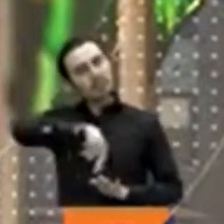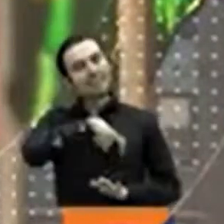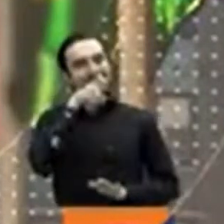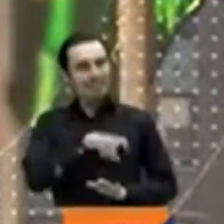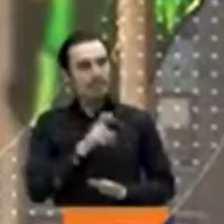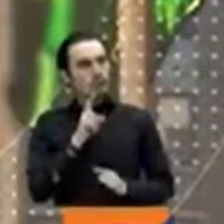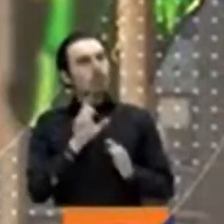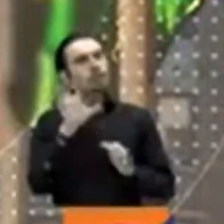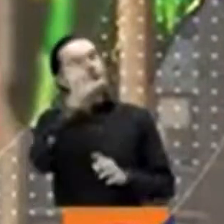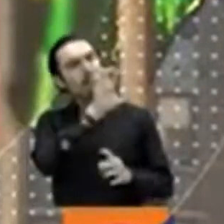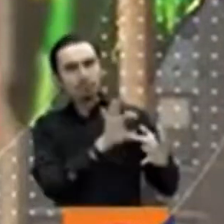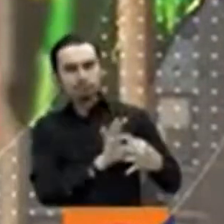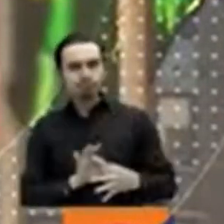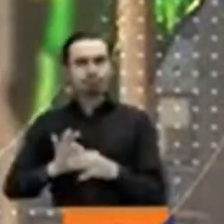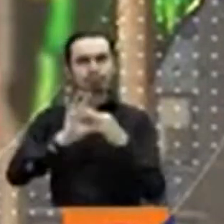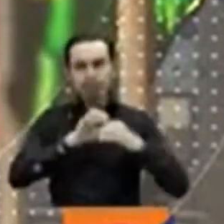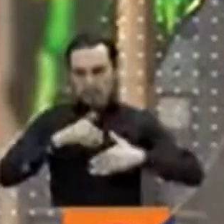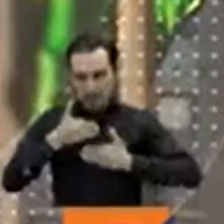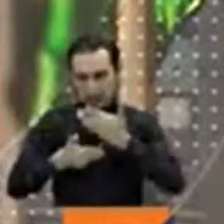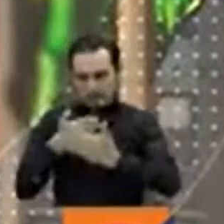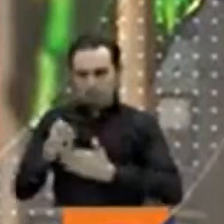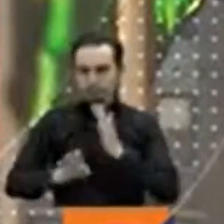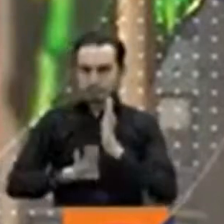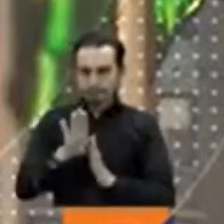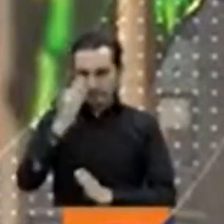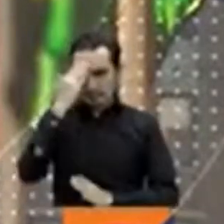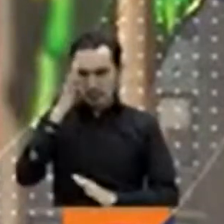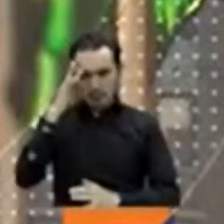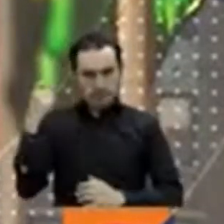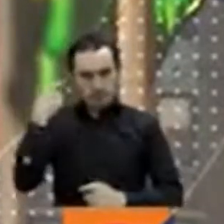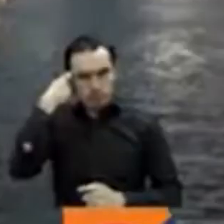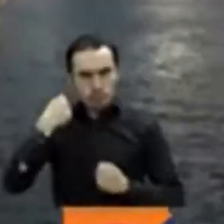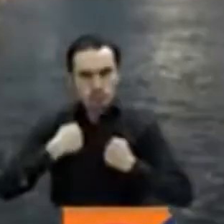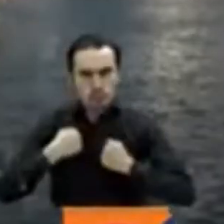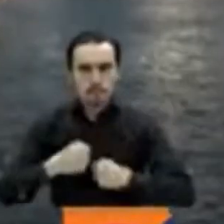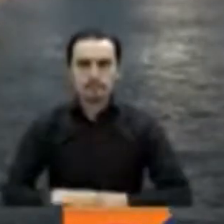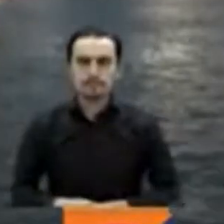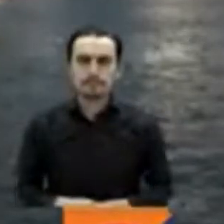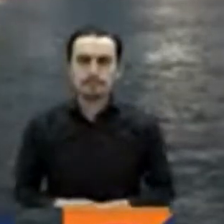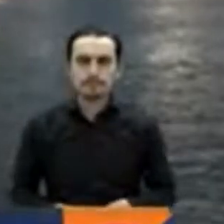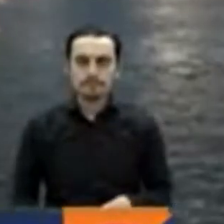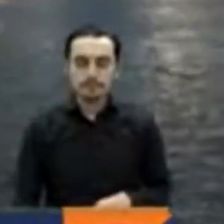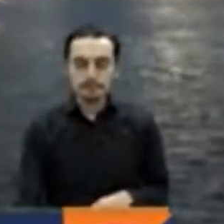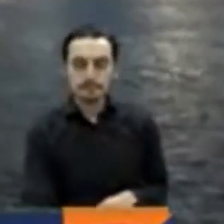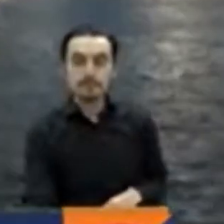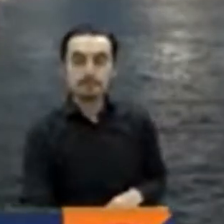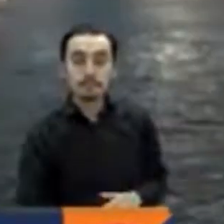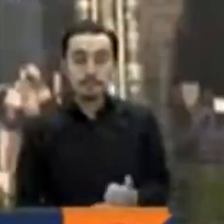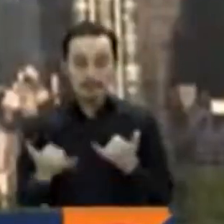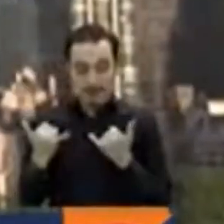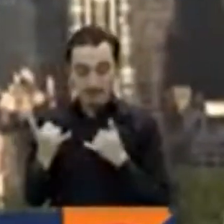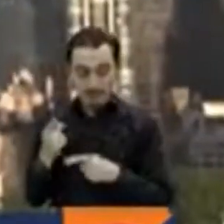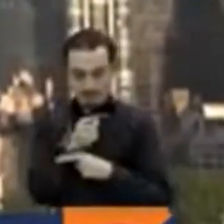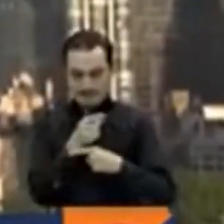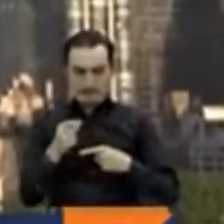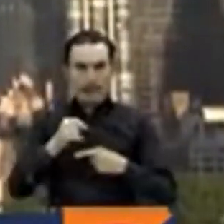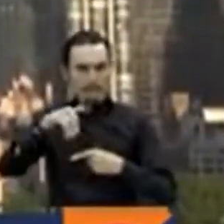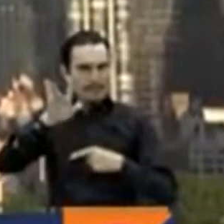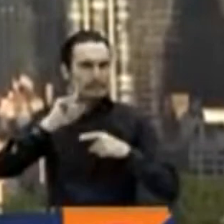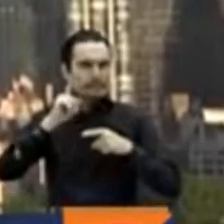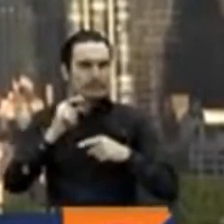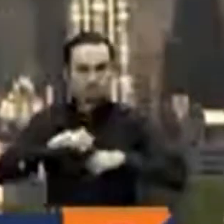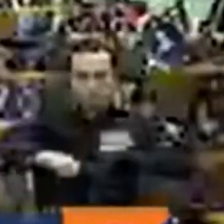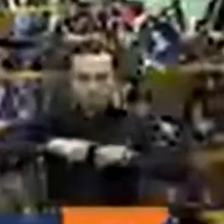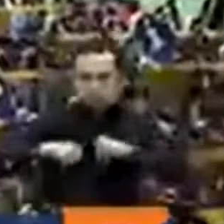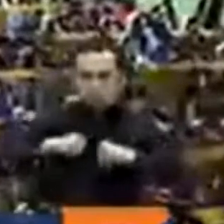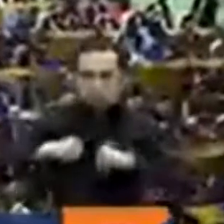clave para afrontar los desafíos a los que se enfrentan las naciones. Es la semana diplomática de escala global más